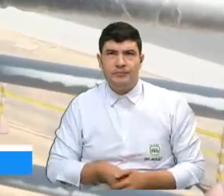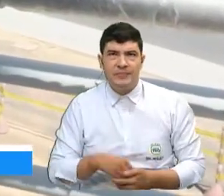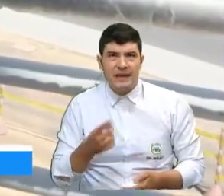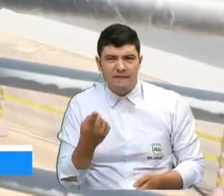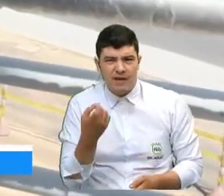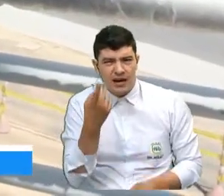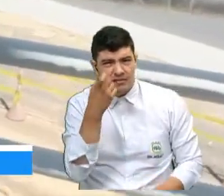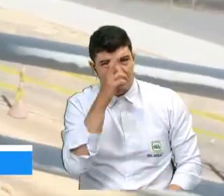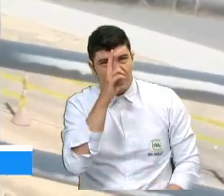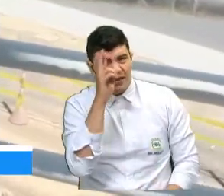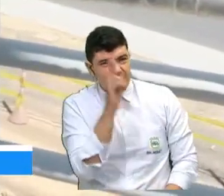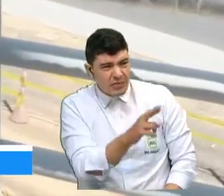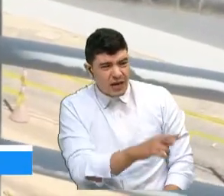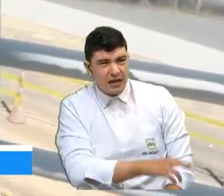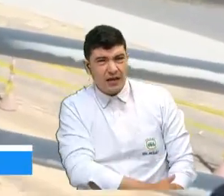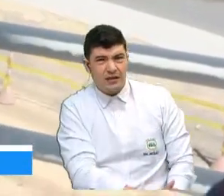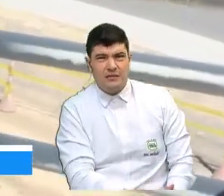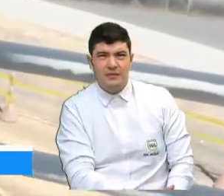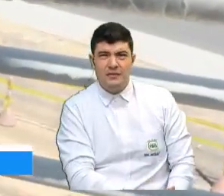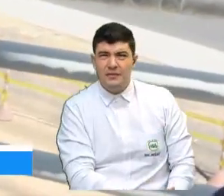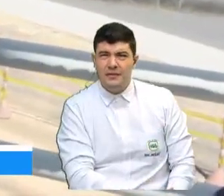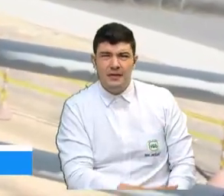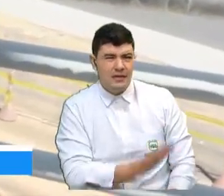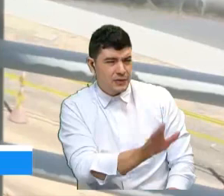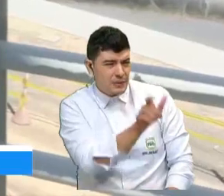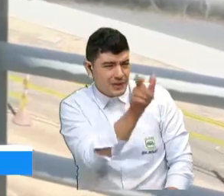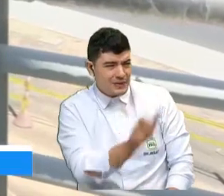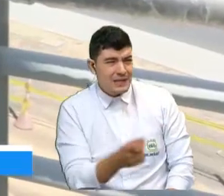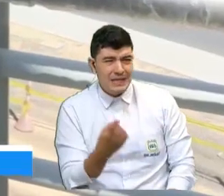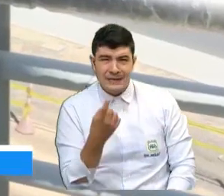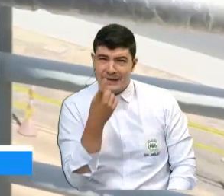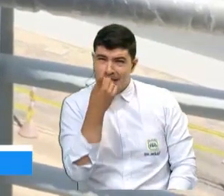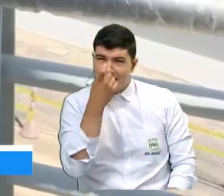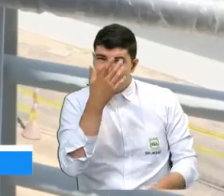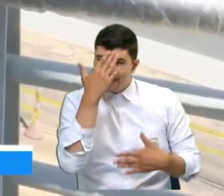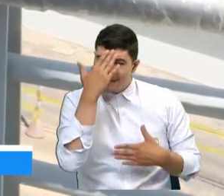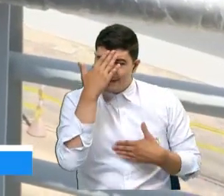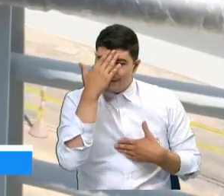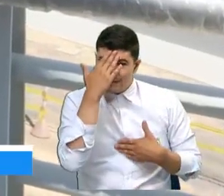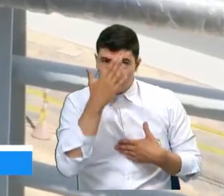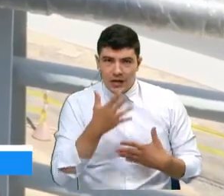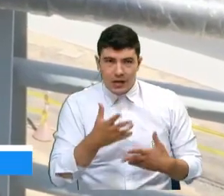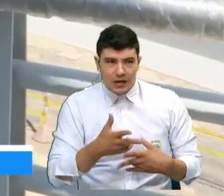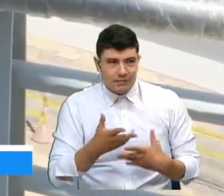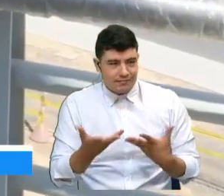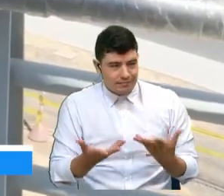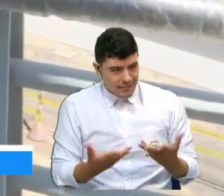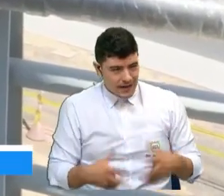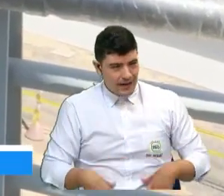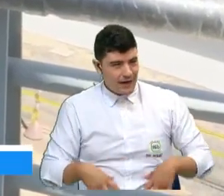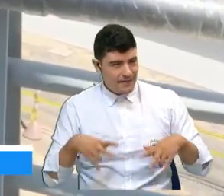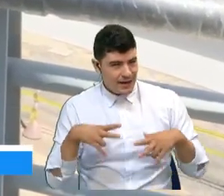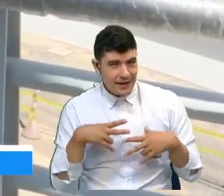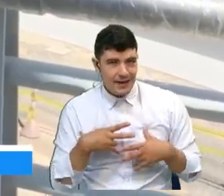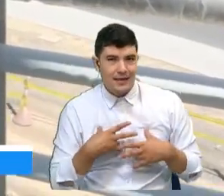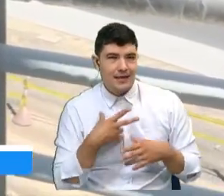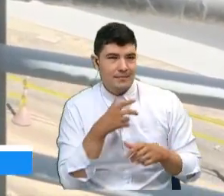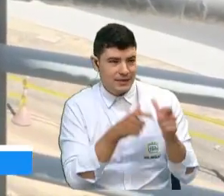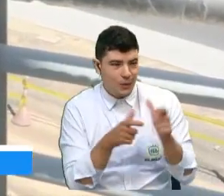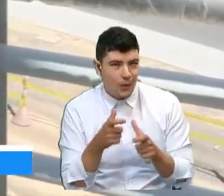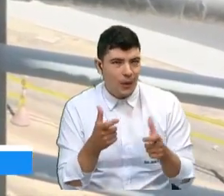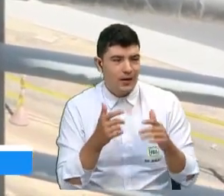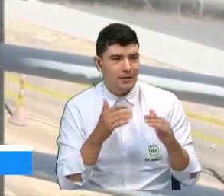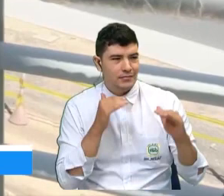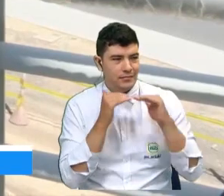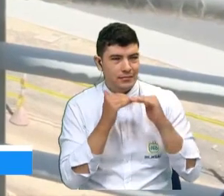de respeto y falta de que uno sea más prudente en la vida y con las demás personas,